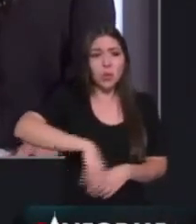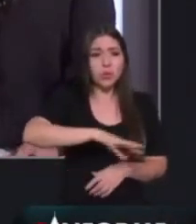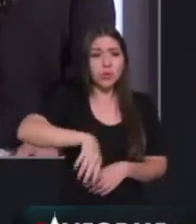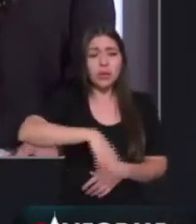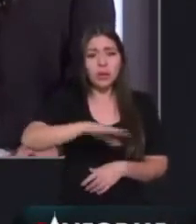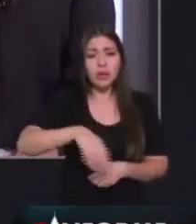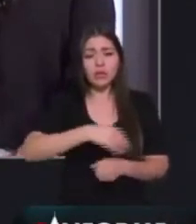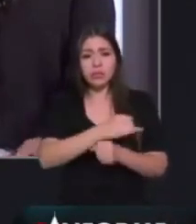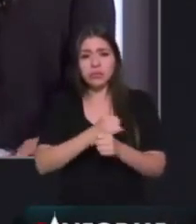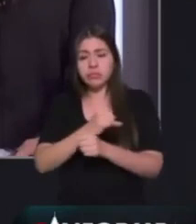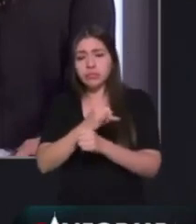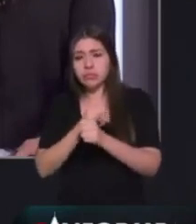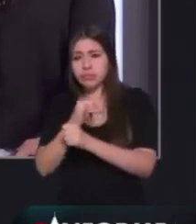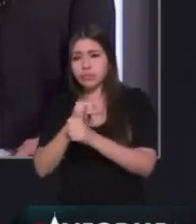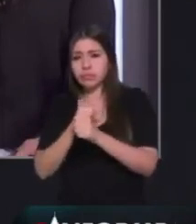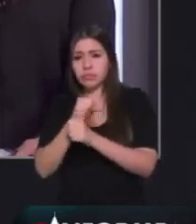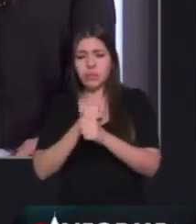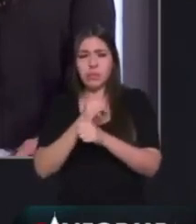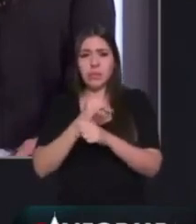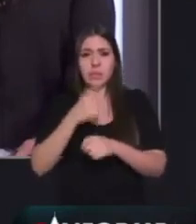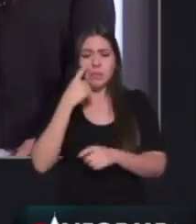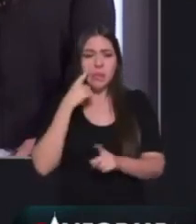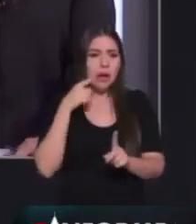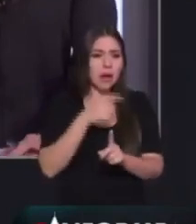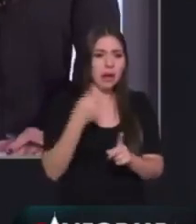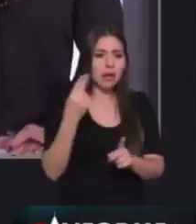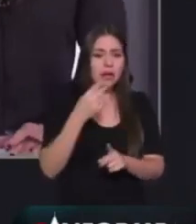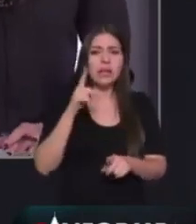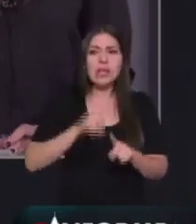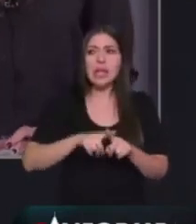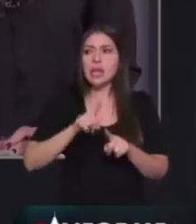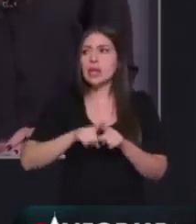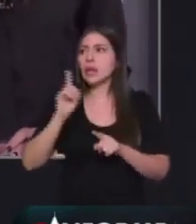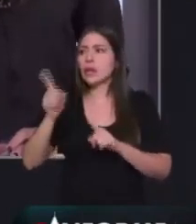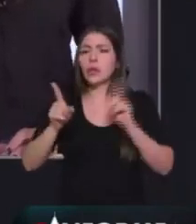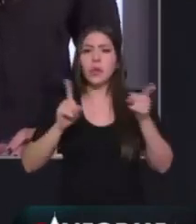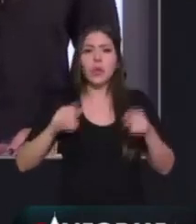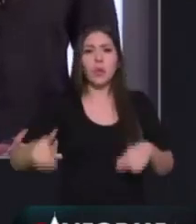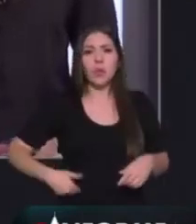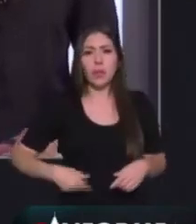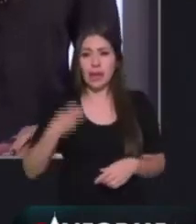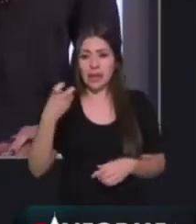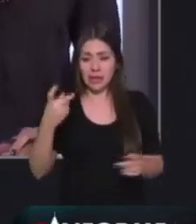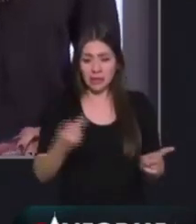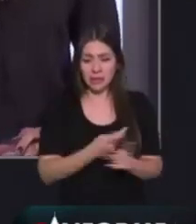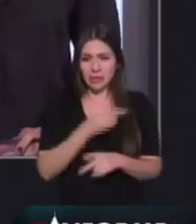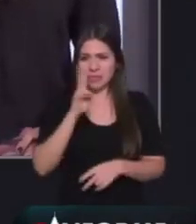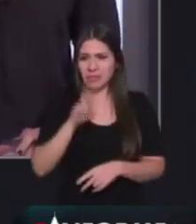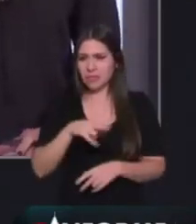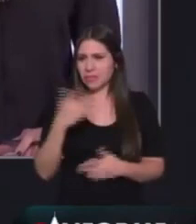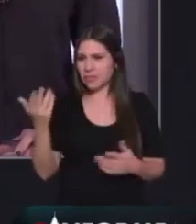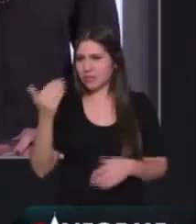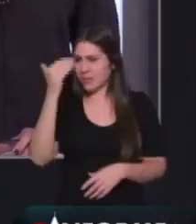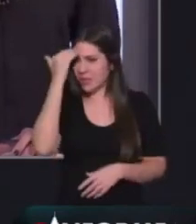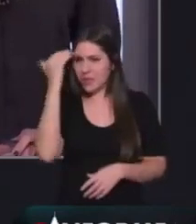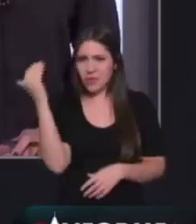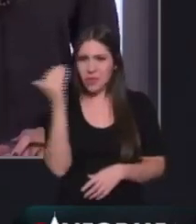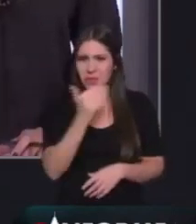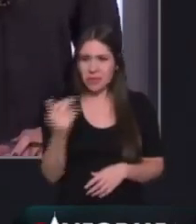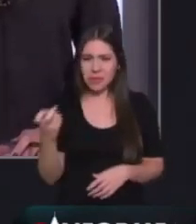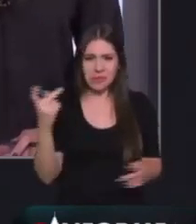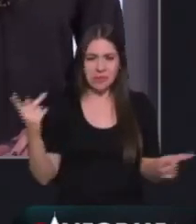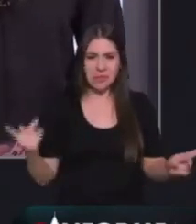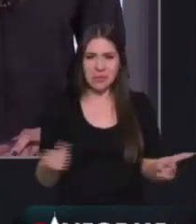unas investigaciones para sentar responsabilidades. Esto es una atrocidad, esto es una monstruosidad